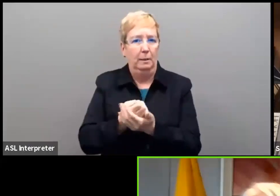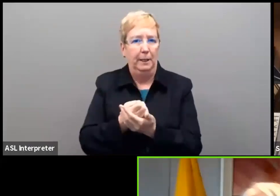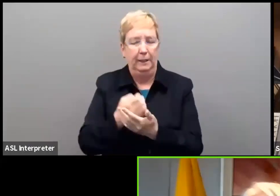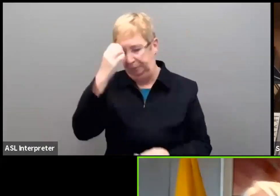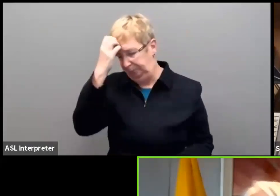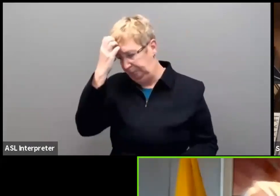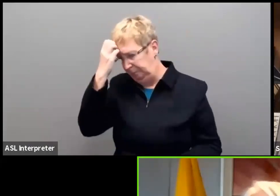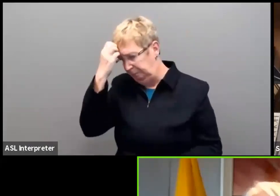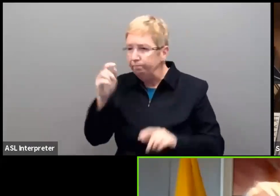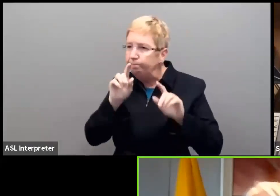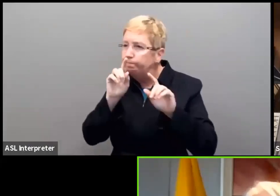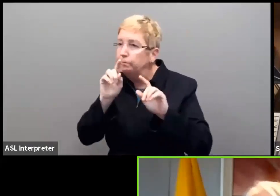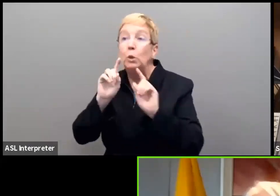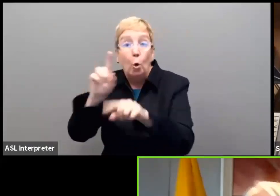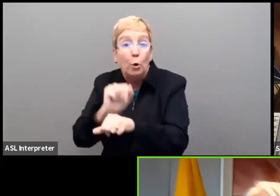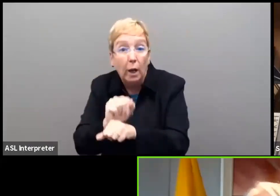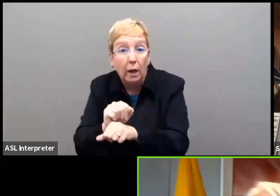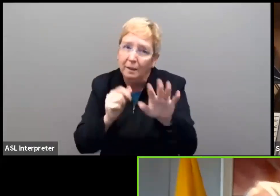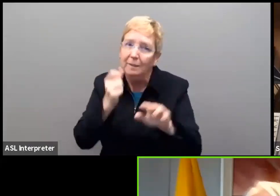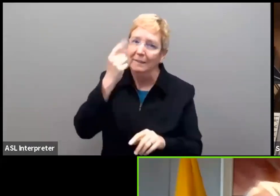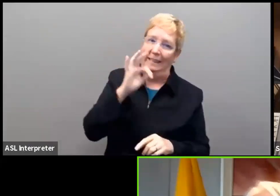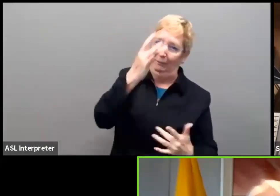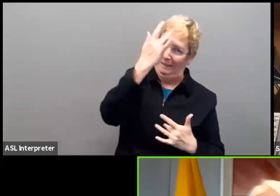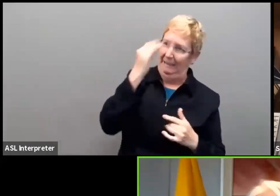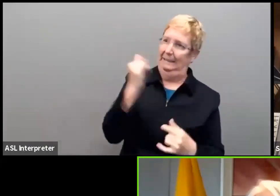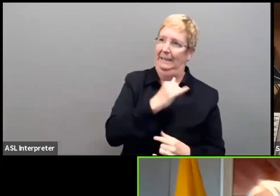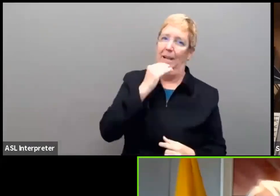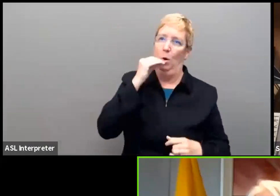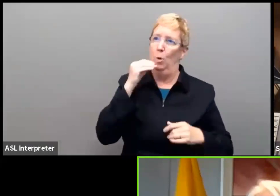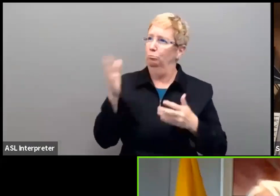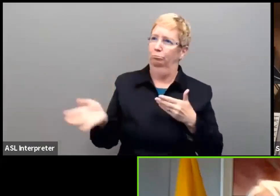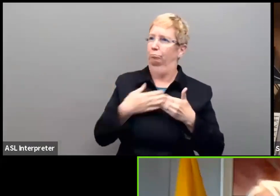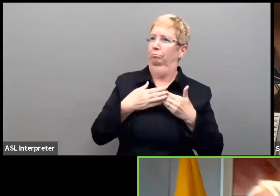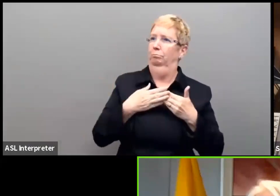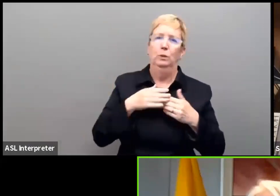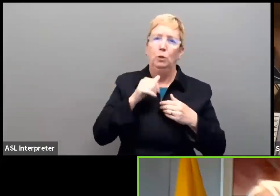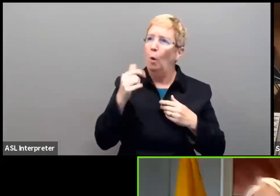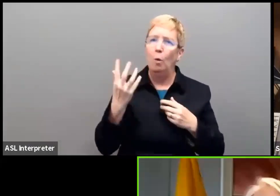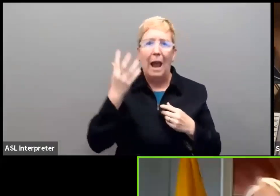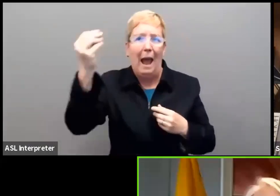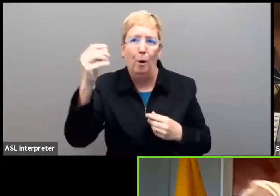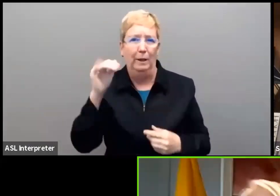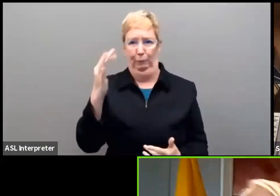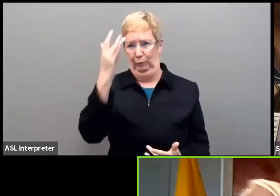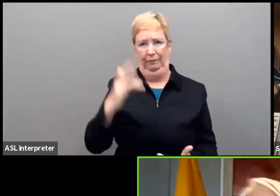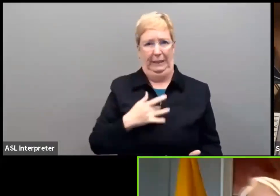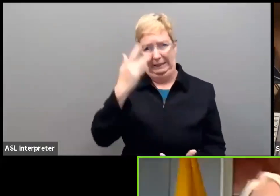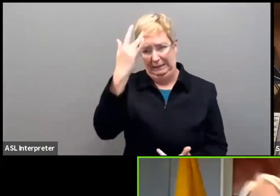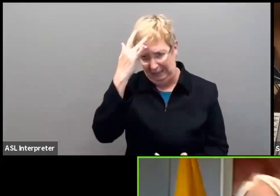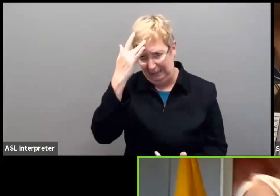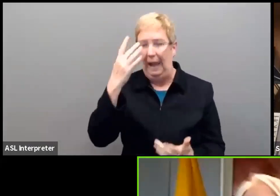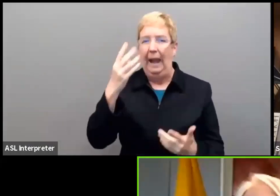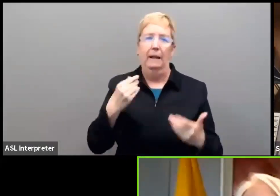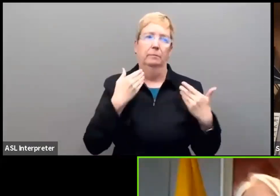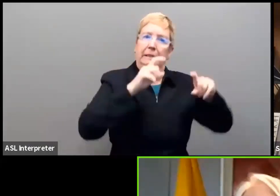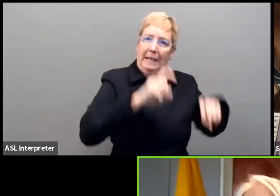y controlar. Yo no preveo que utilicemos o tengamos que utilizar otras herramientas. Quiero aprovechar la